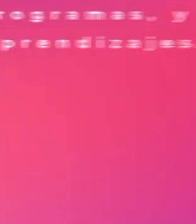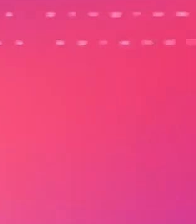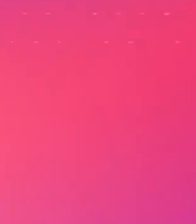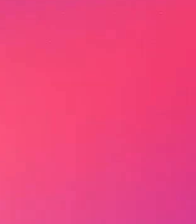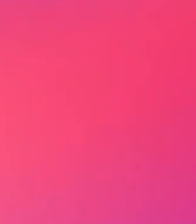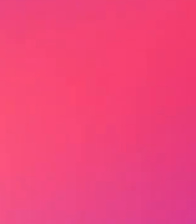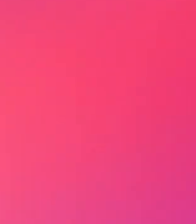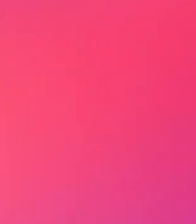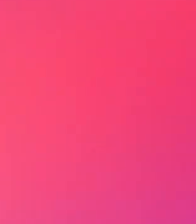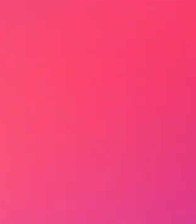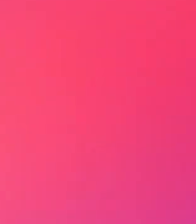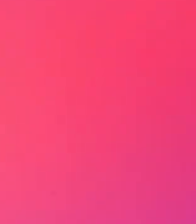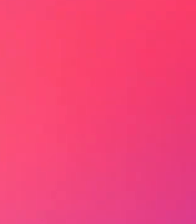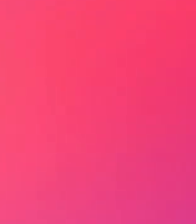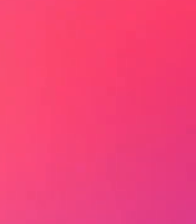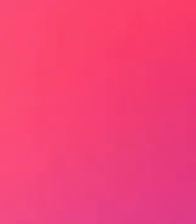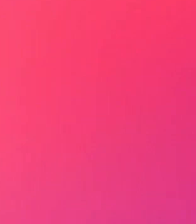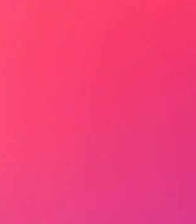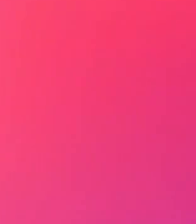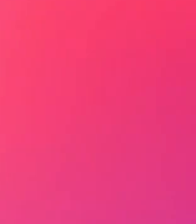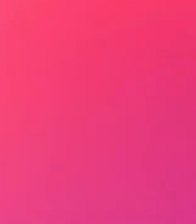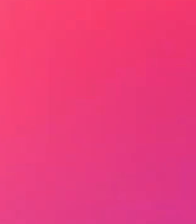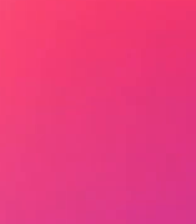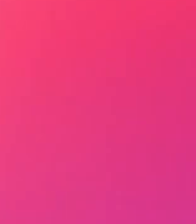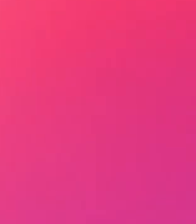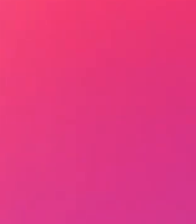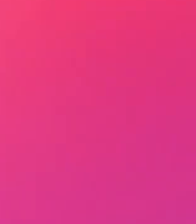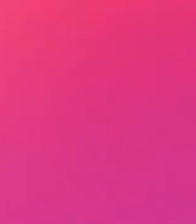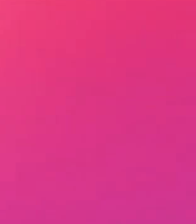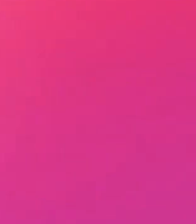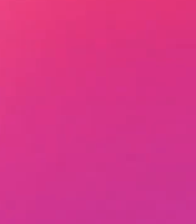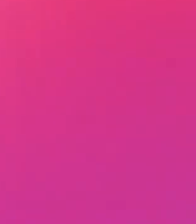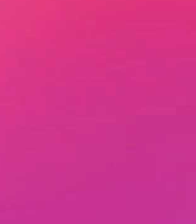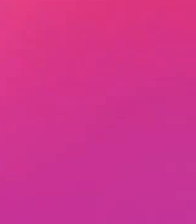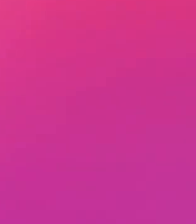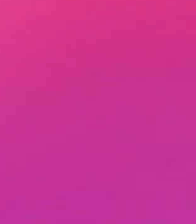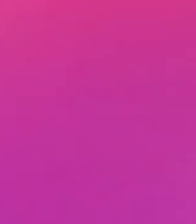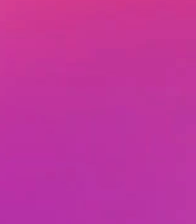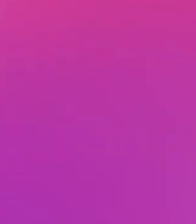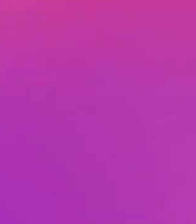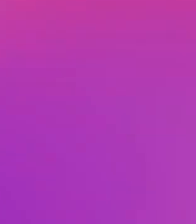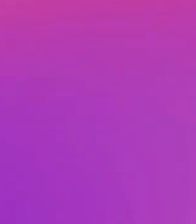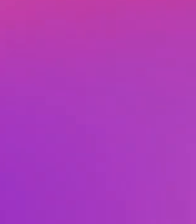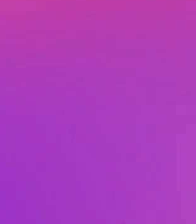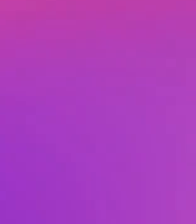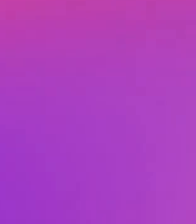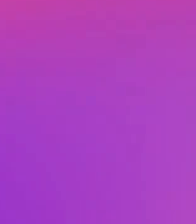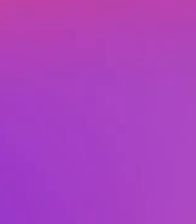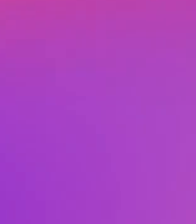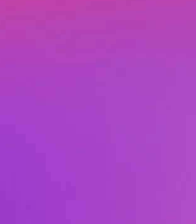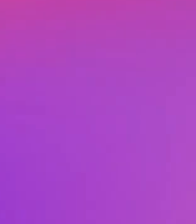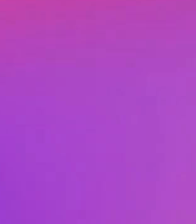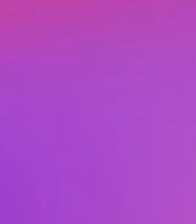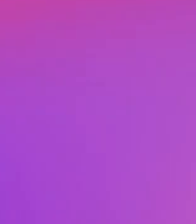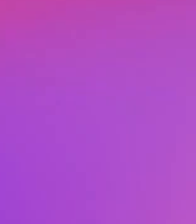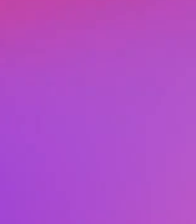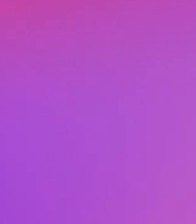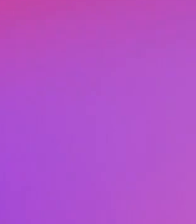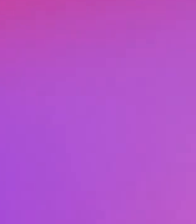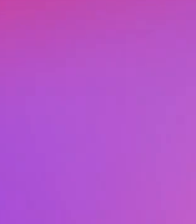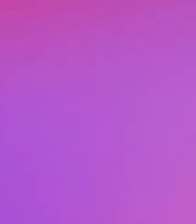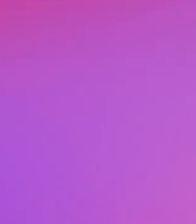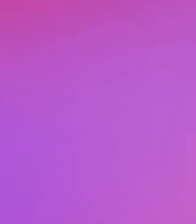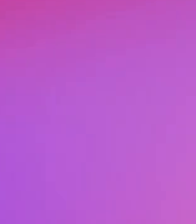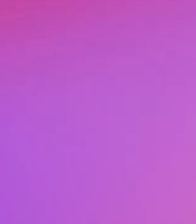tus aprendizajes también te invitamos a que consultes las plataformas nueva escuela mexicana punto 7